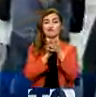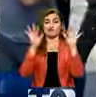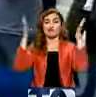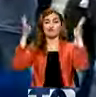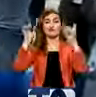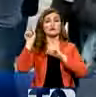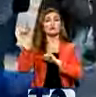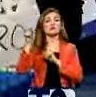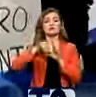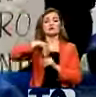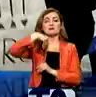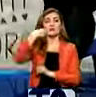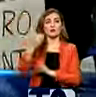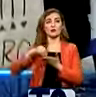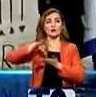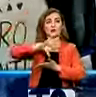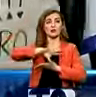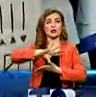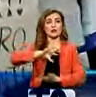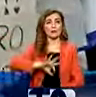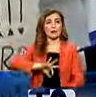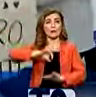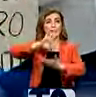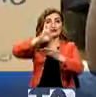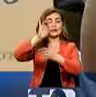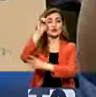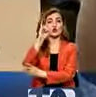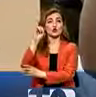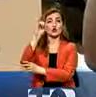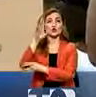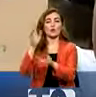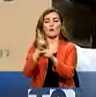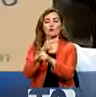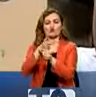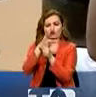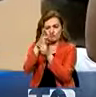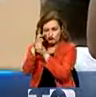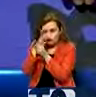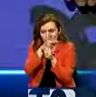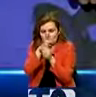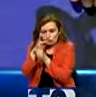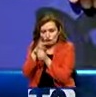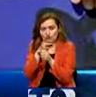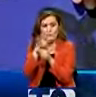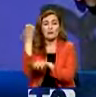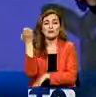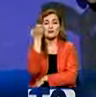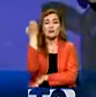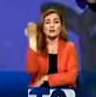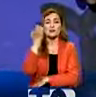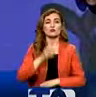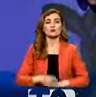En los exteriores realizaban un plantón los representantes de la industria audiovisual, que se declararon en emergencia.